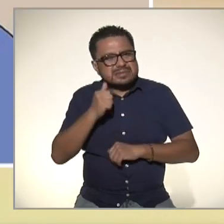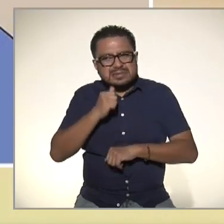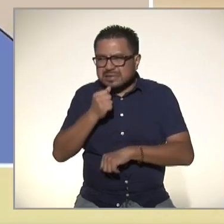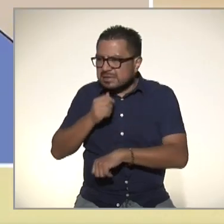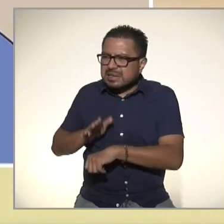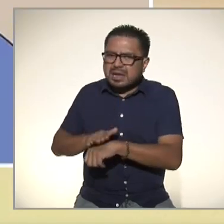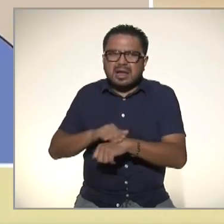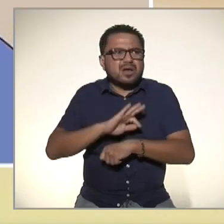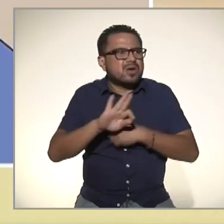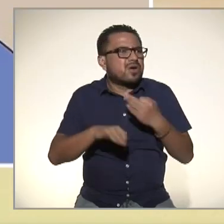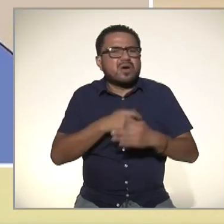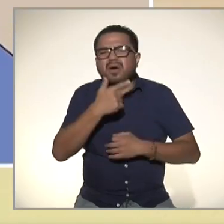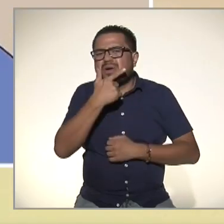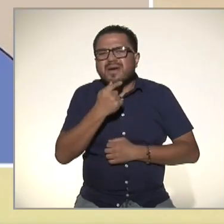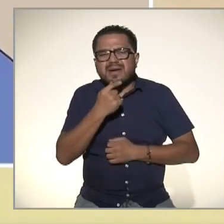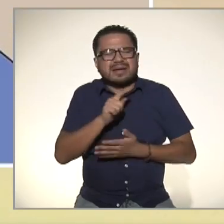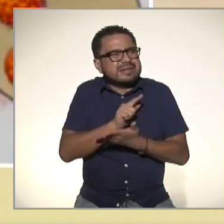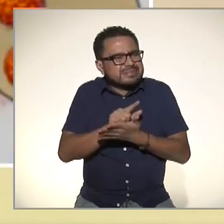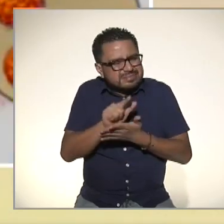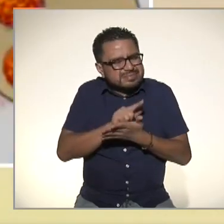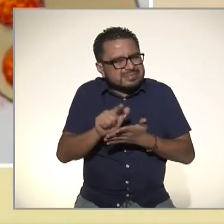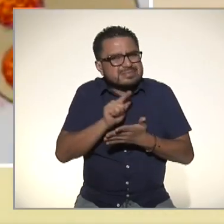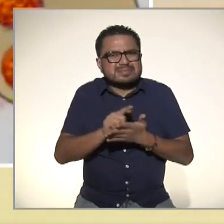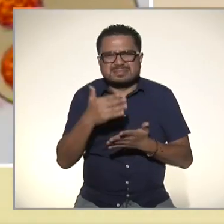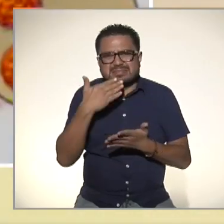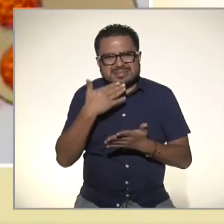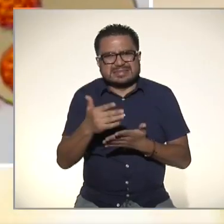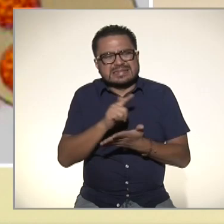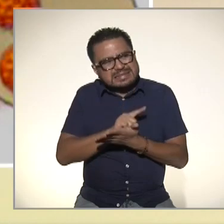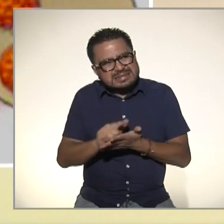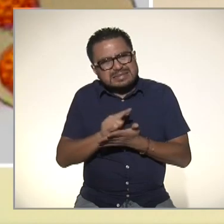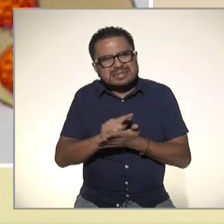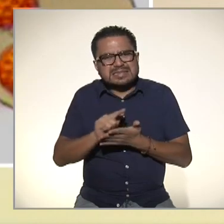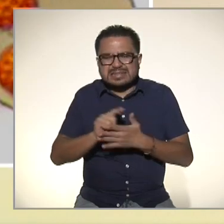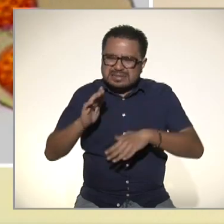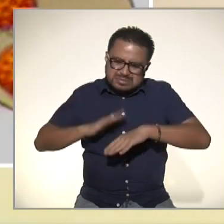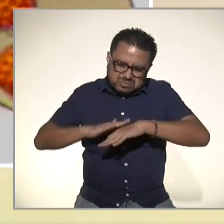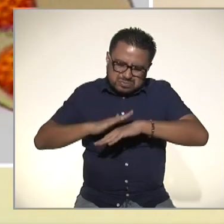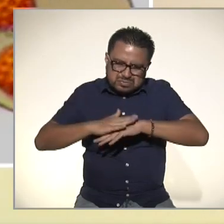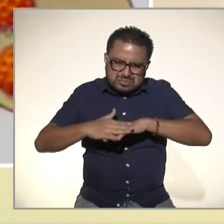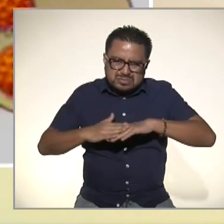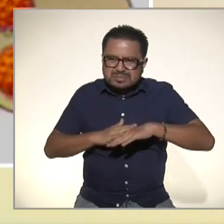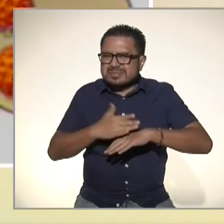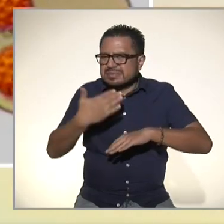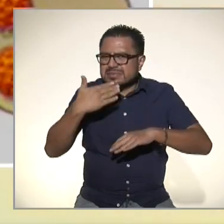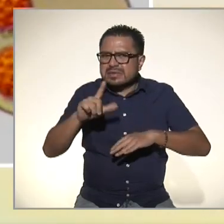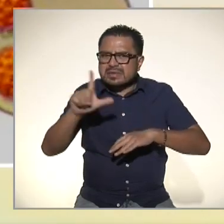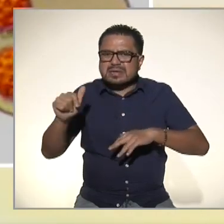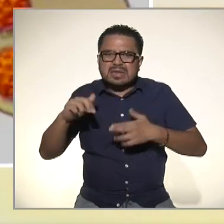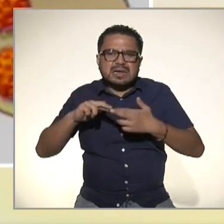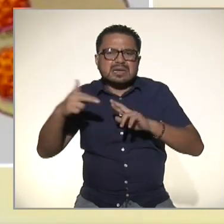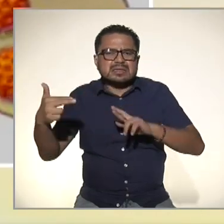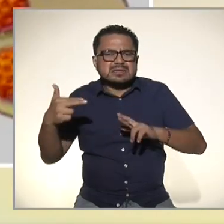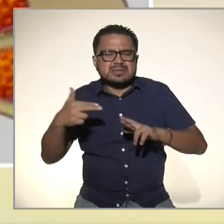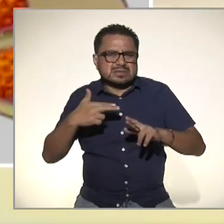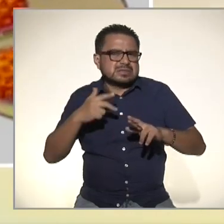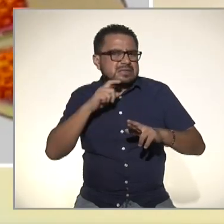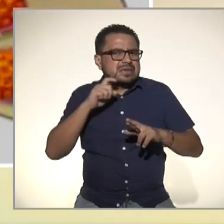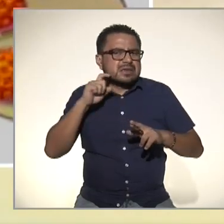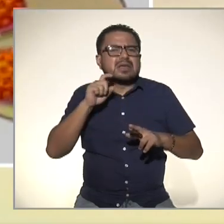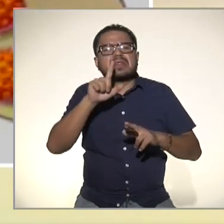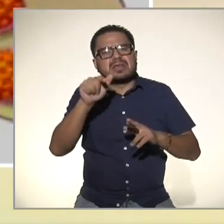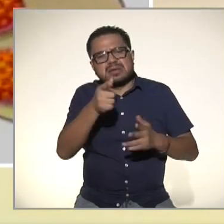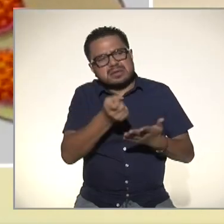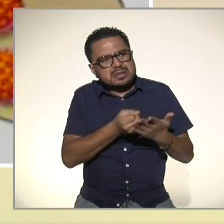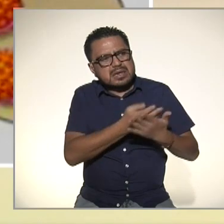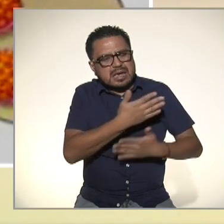tengan una adecuada higiene, de lavarse bien y secarse bien después de una relación sexual y también ir al baño, hacer pipí.